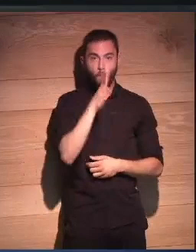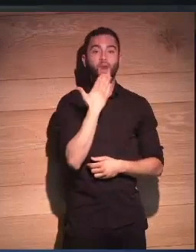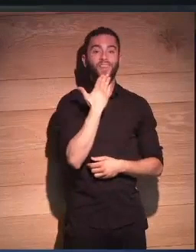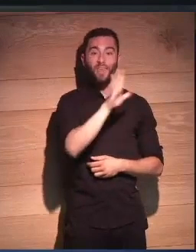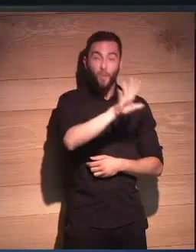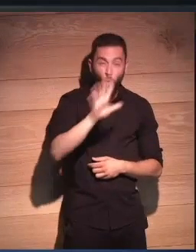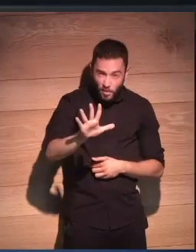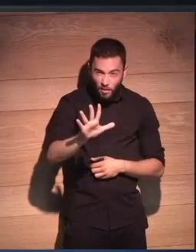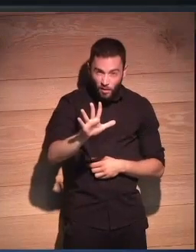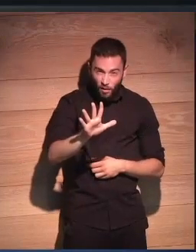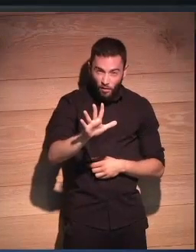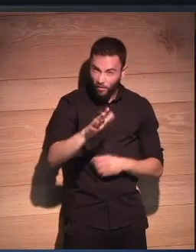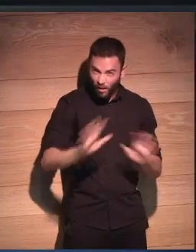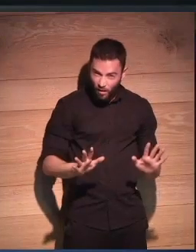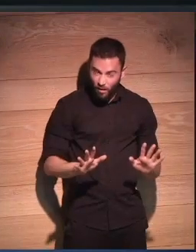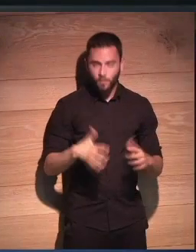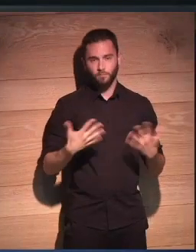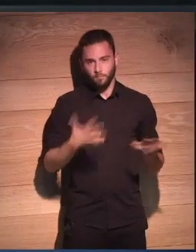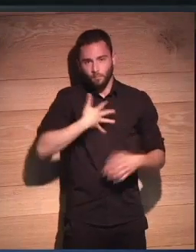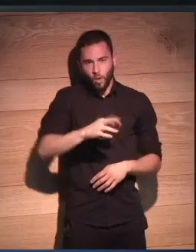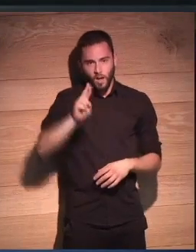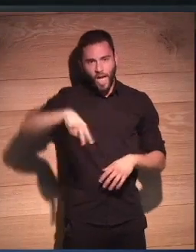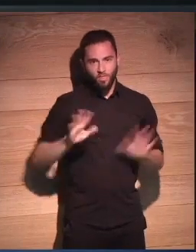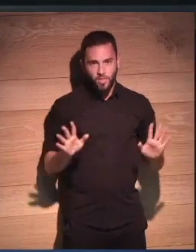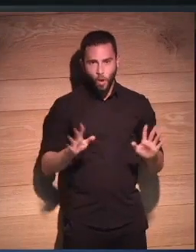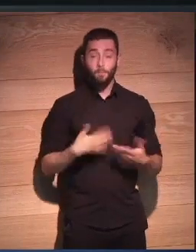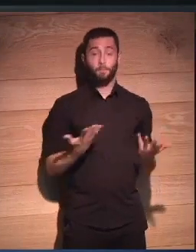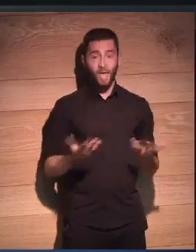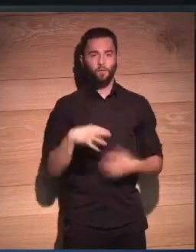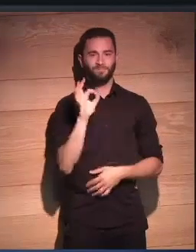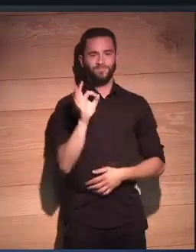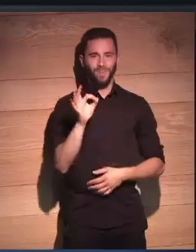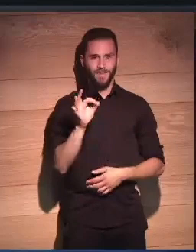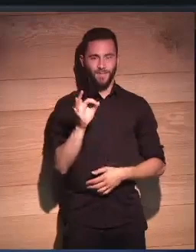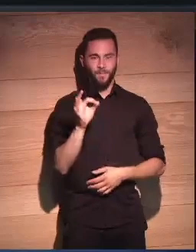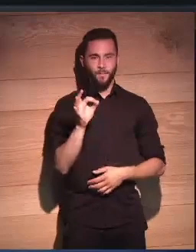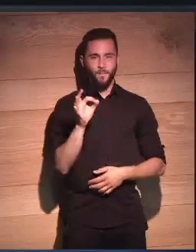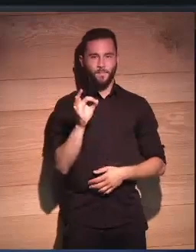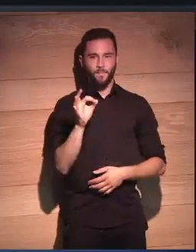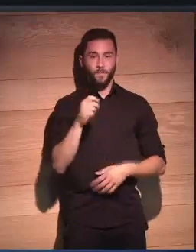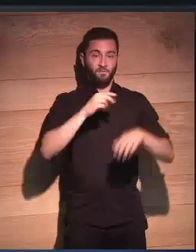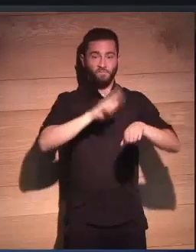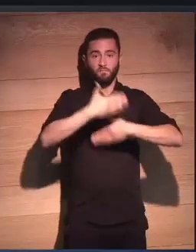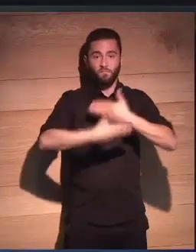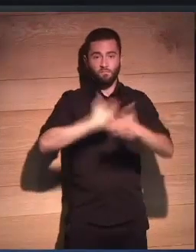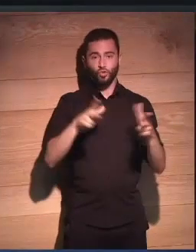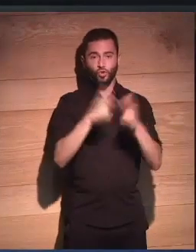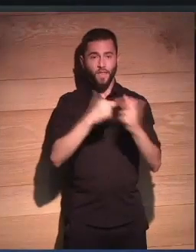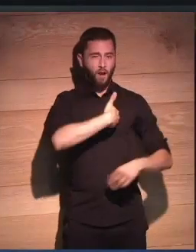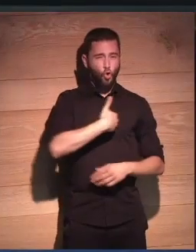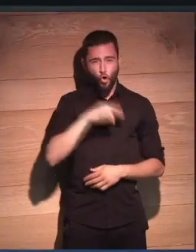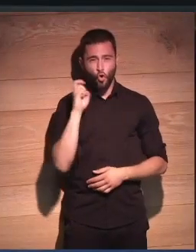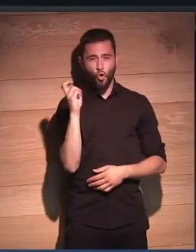55 años. Bueno, quizá tiene razón ella, pero también es verdad que los ritmos, la sociedad, los